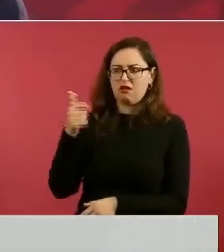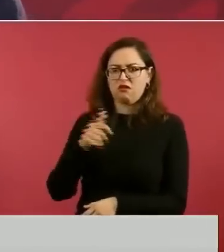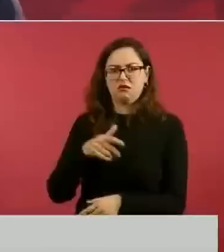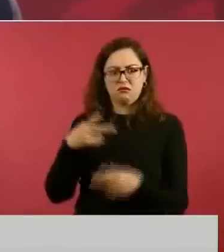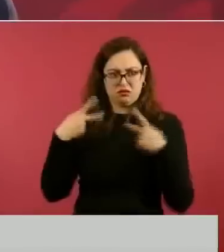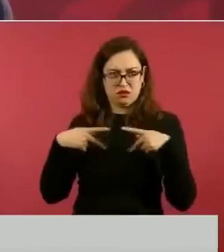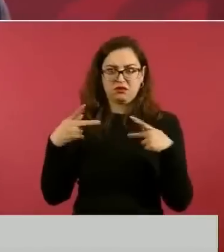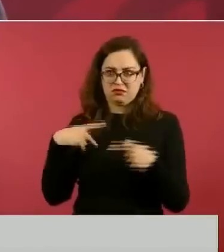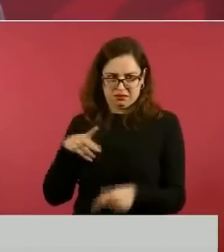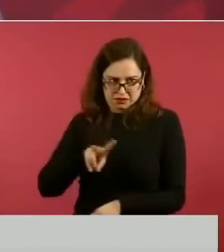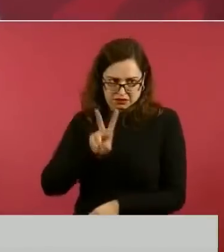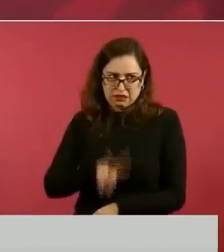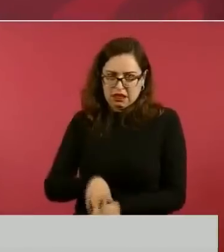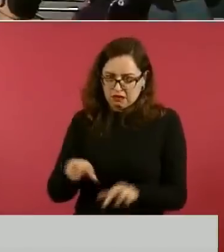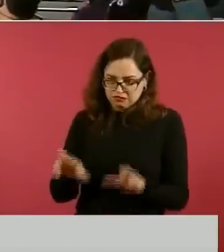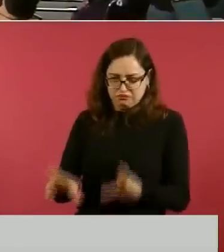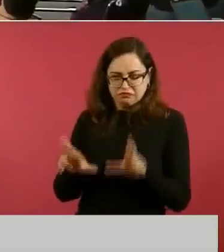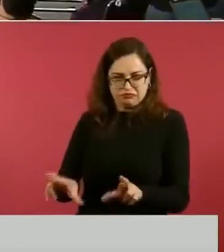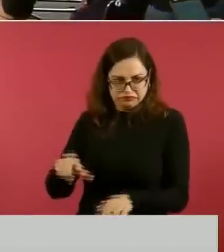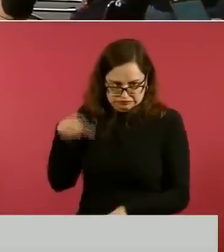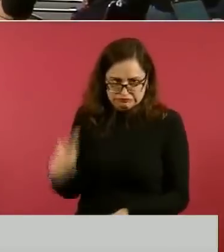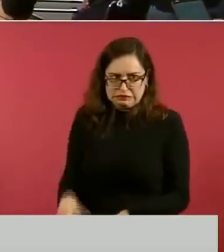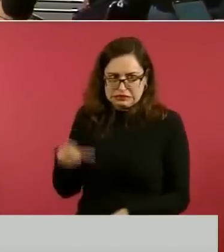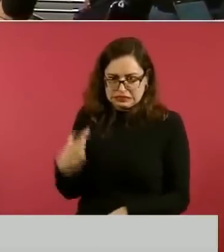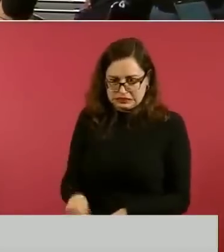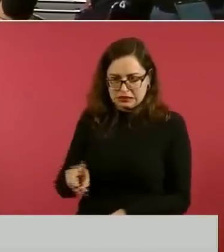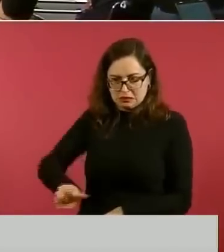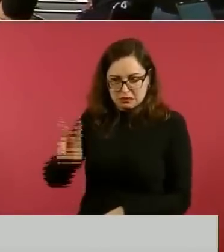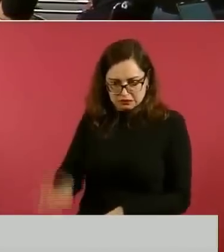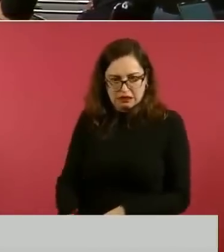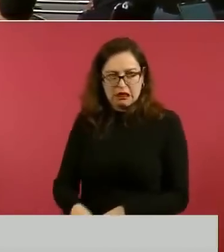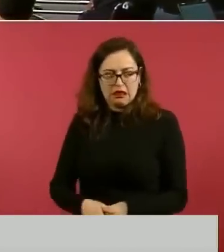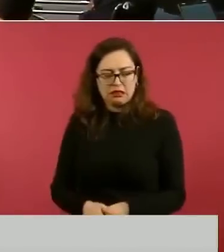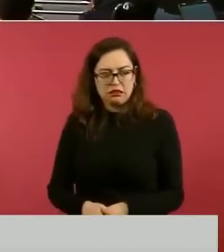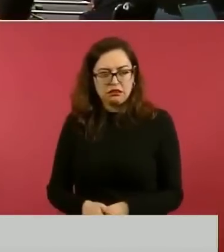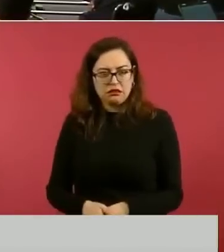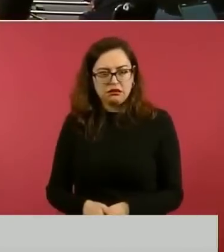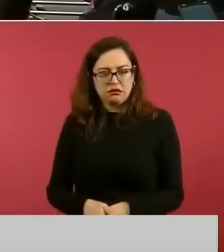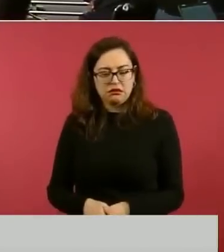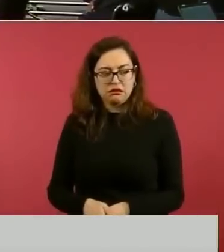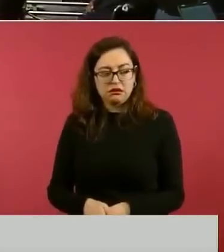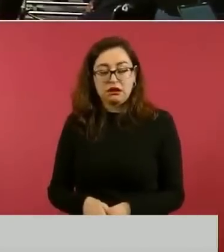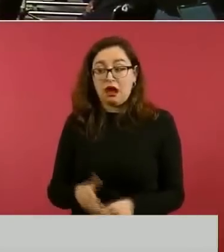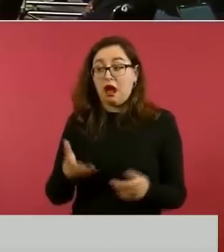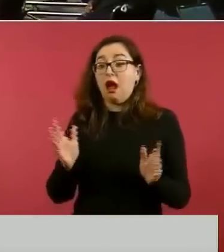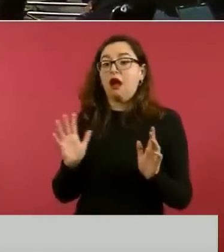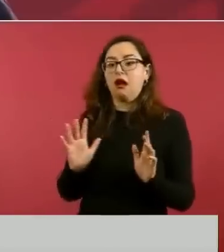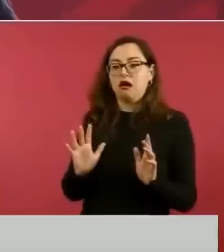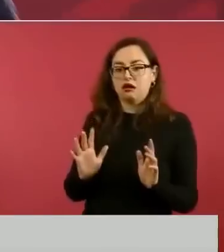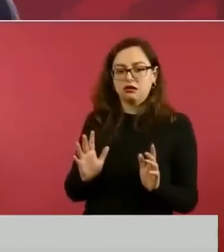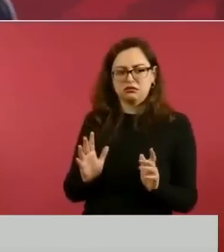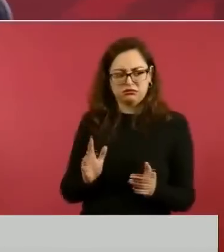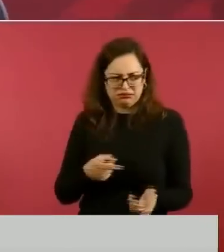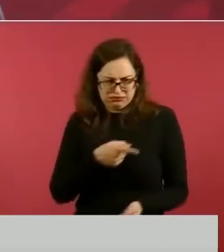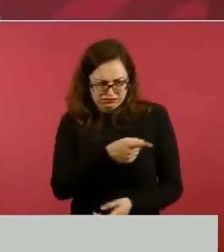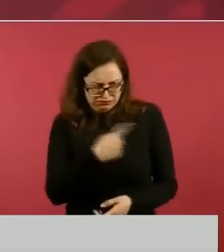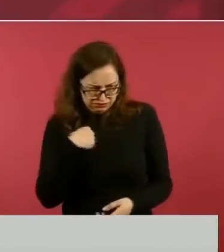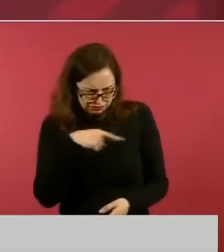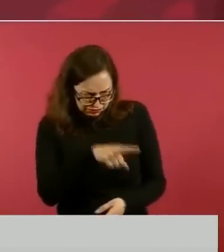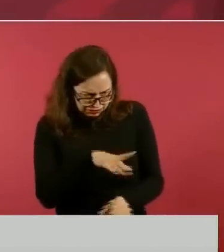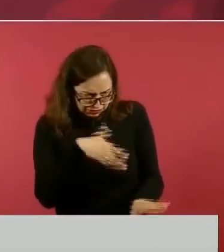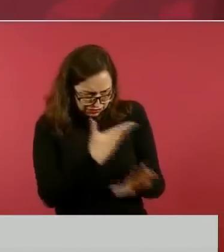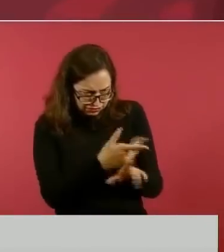gran discusión que se tiene en el Congreso mexicano, y es si queremos una guardia civil o una guardia militar, porque todos